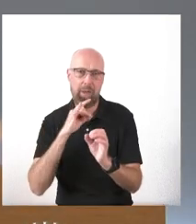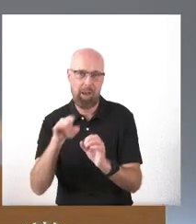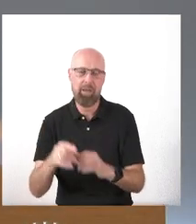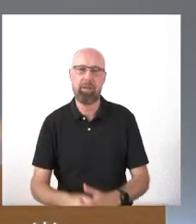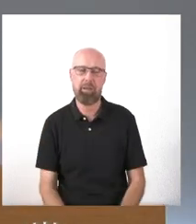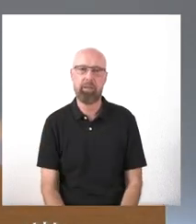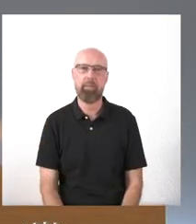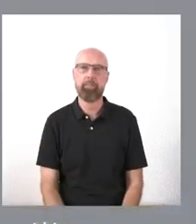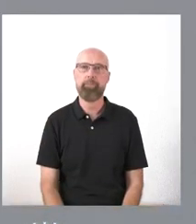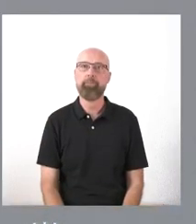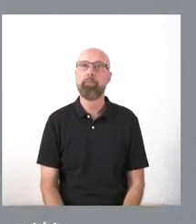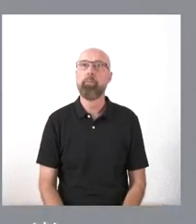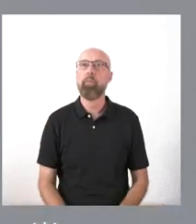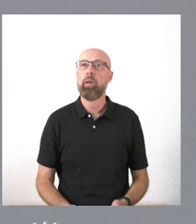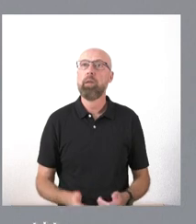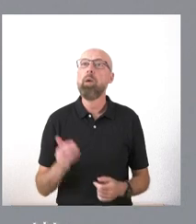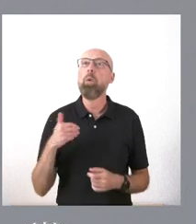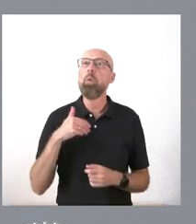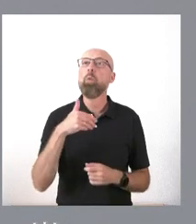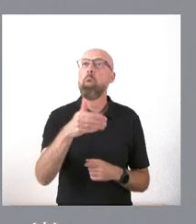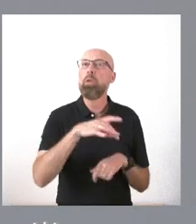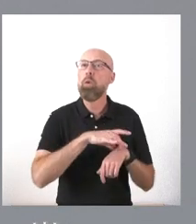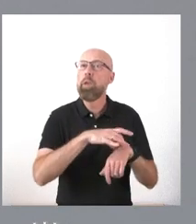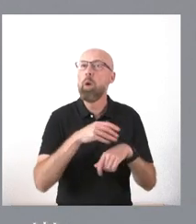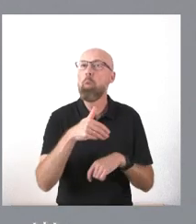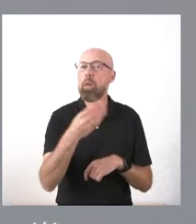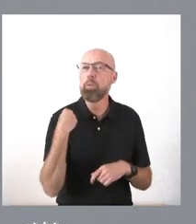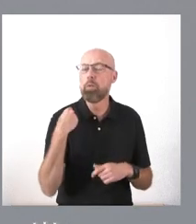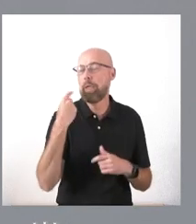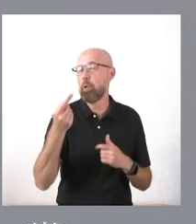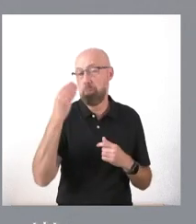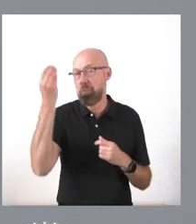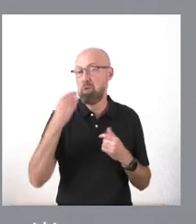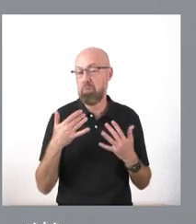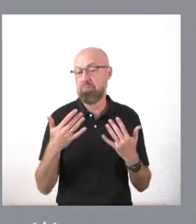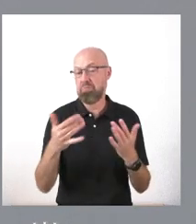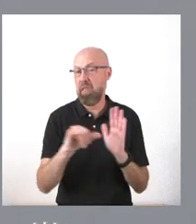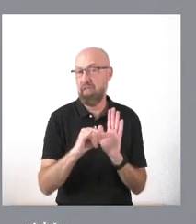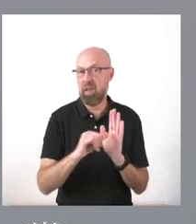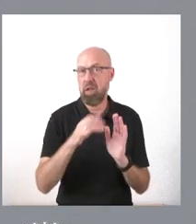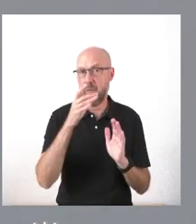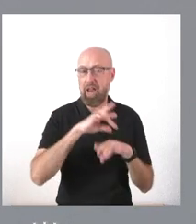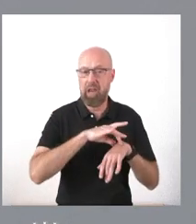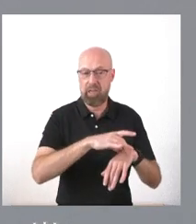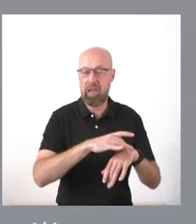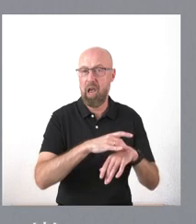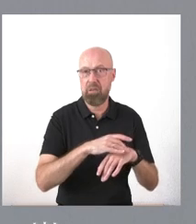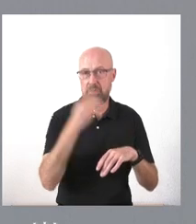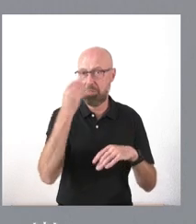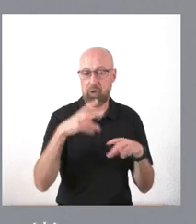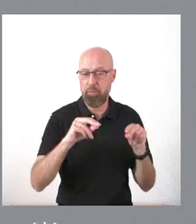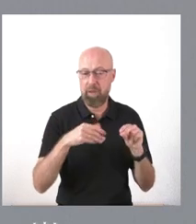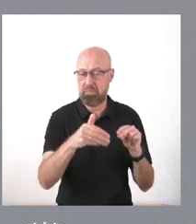Pues yo creo que en breve porque es una guía de procedimiento de actuación y en Ellos están trabajando los veterinarios